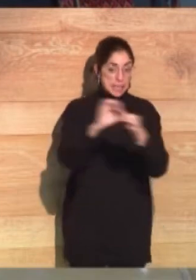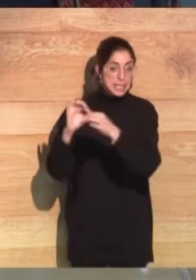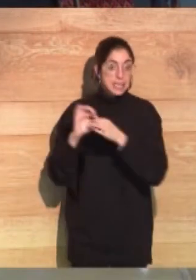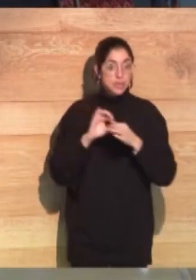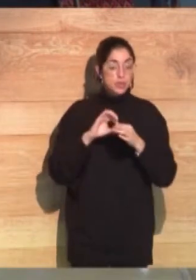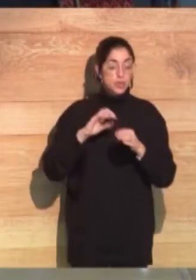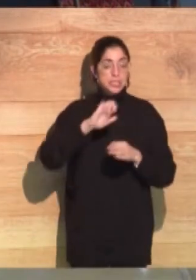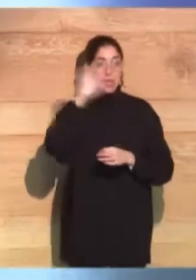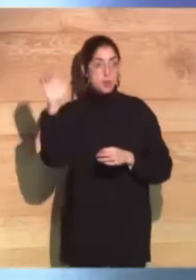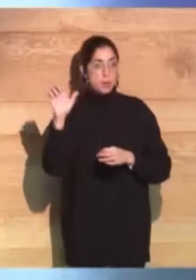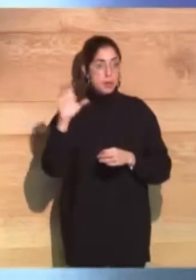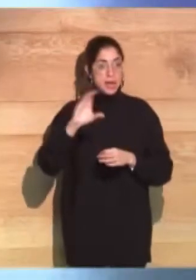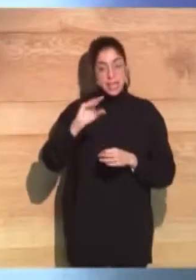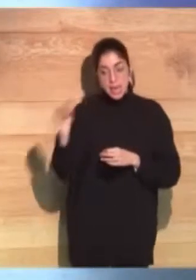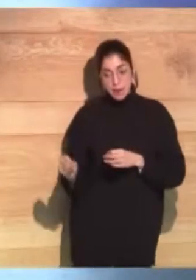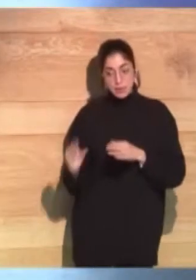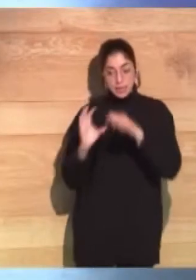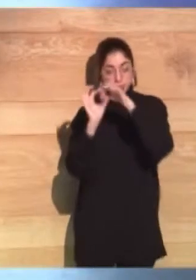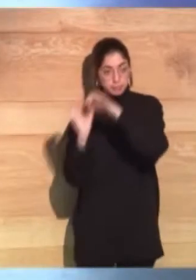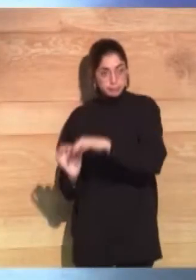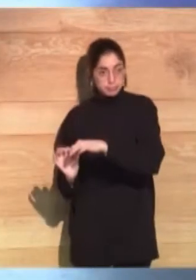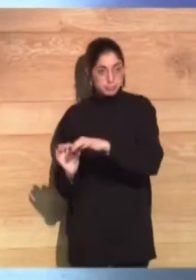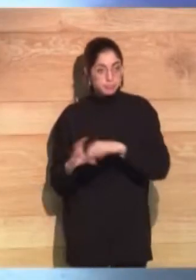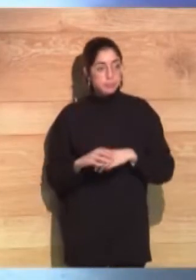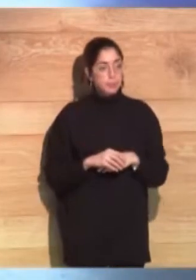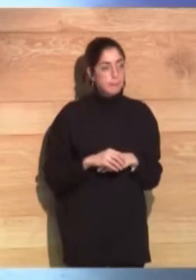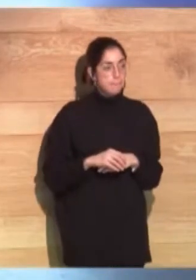y África. África